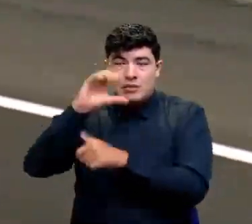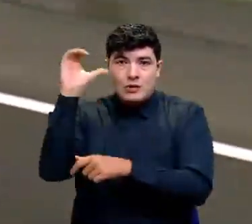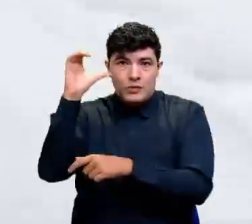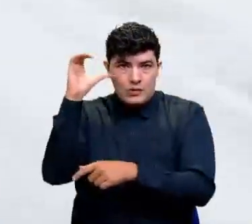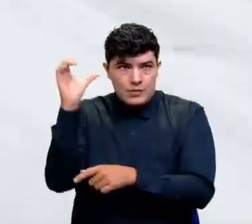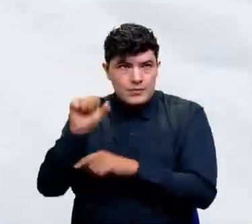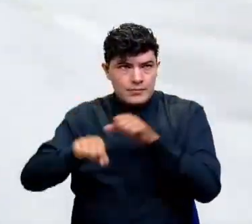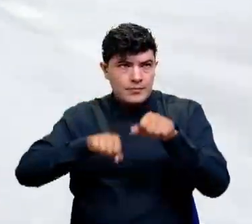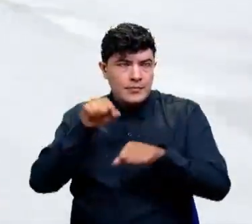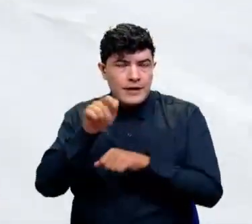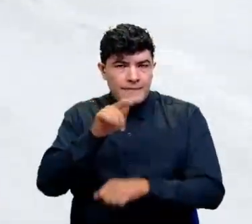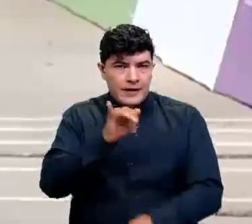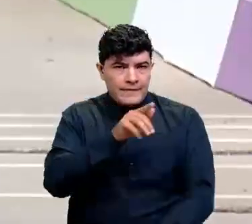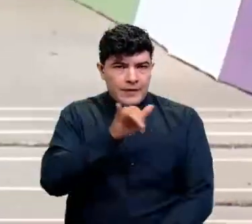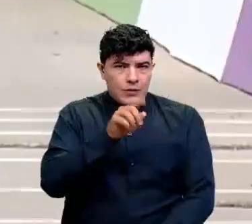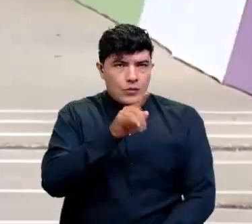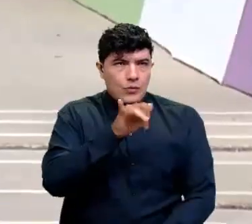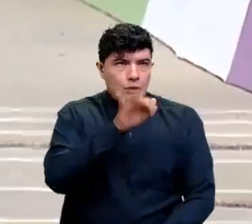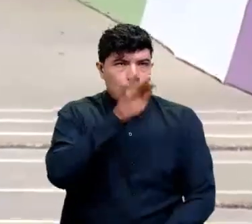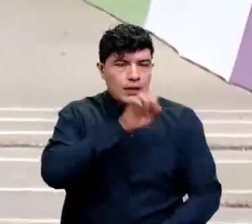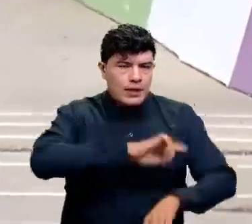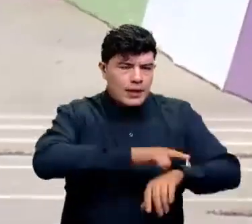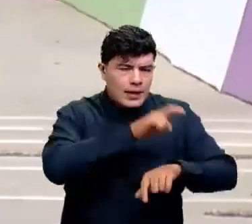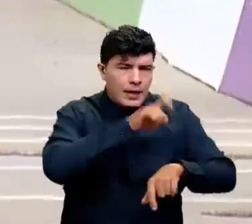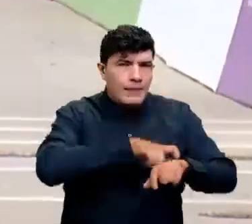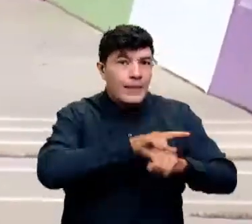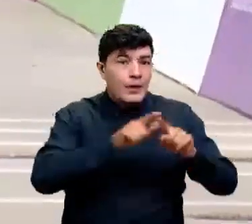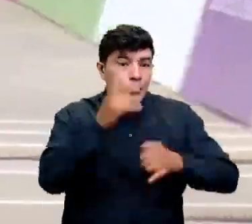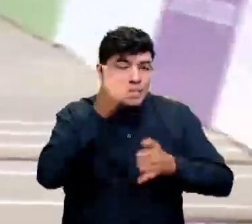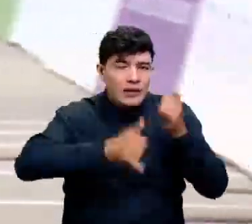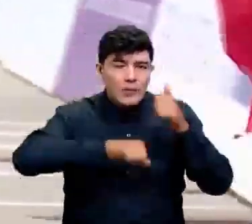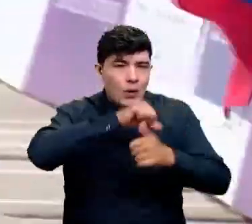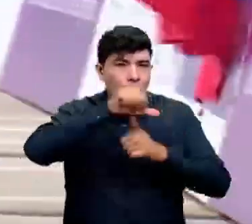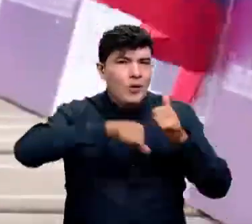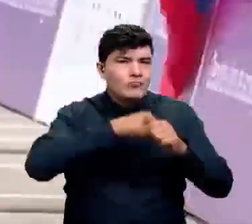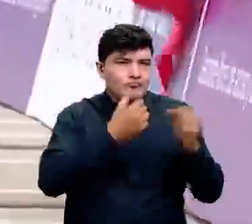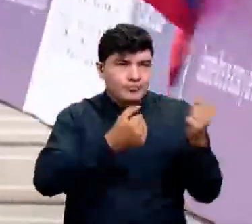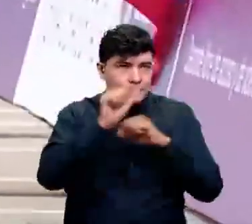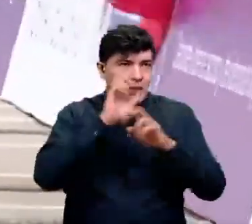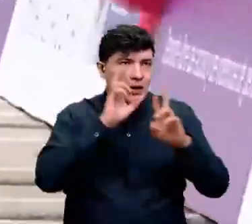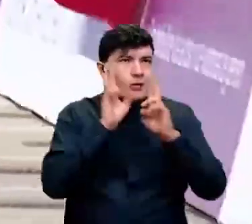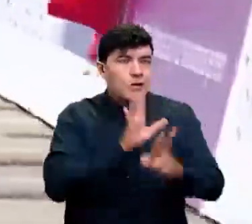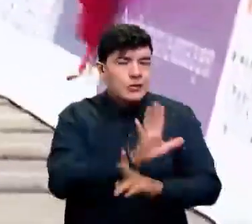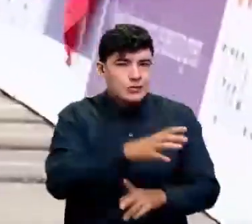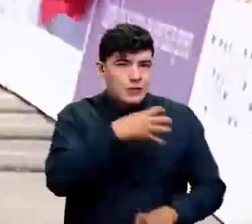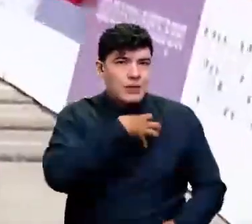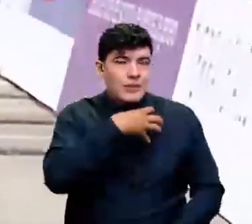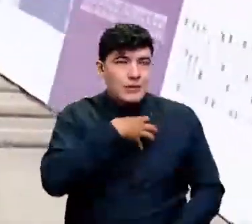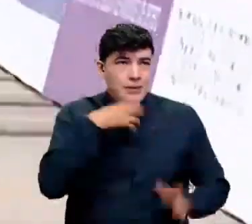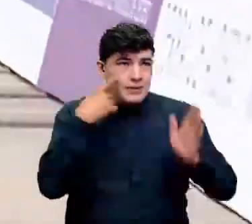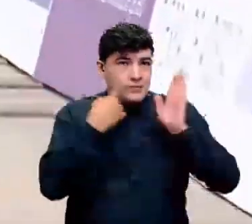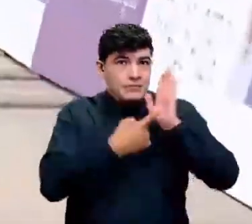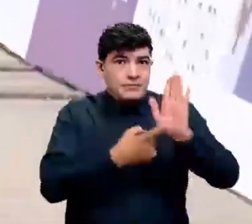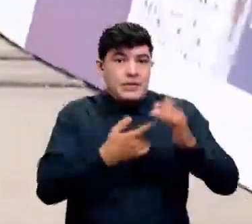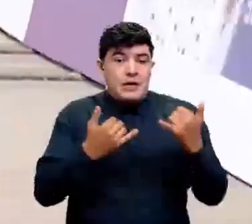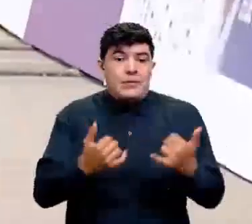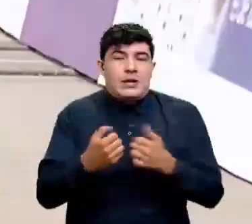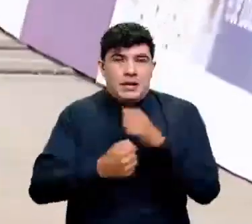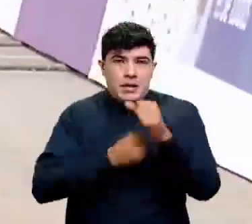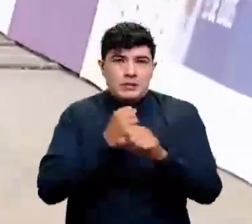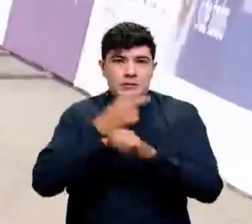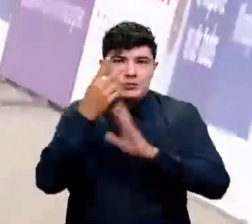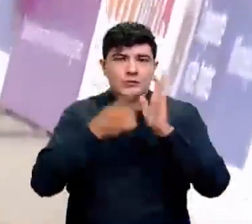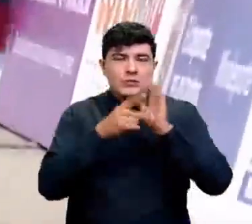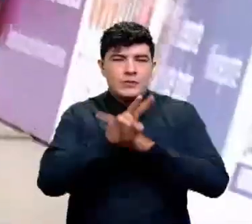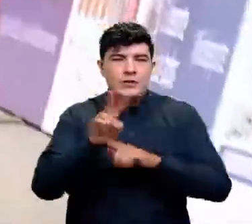que no la ganó Fabio Duarte, pero que sí le hizo entonces en esta última etapa coronarse como campeón en esta edición de la Vuelta